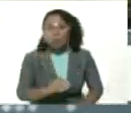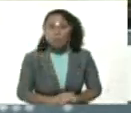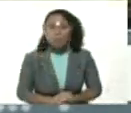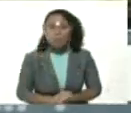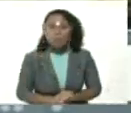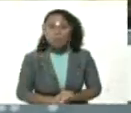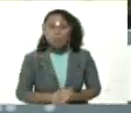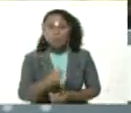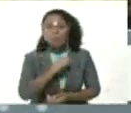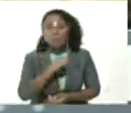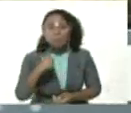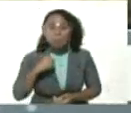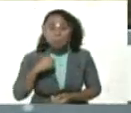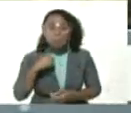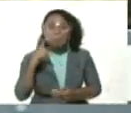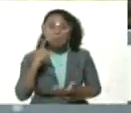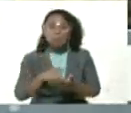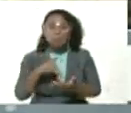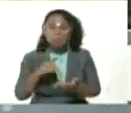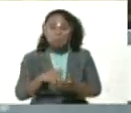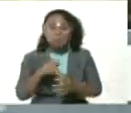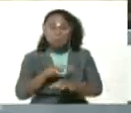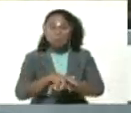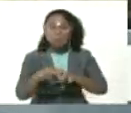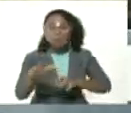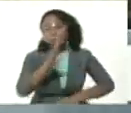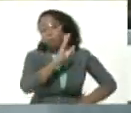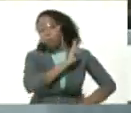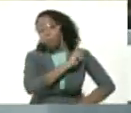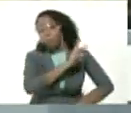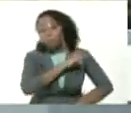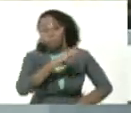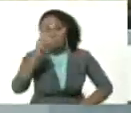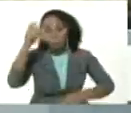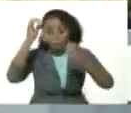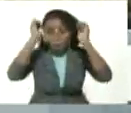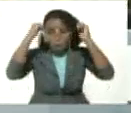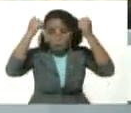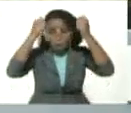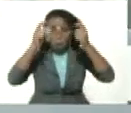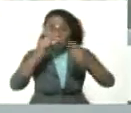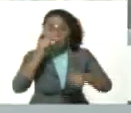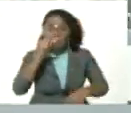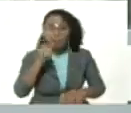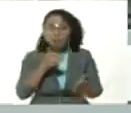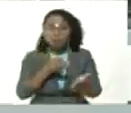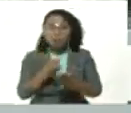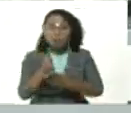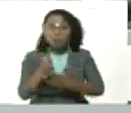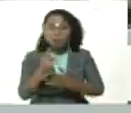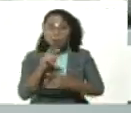él personalmente está involucrado, mayor general miliciano, Leal Tellería.